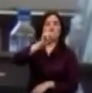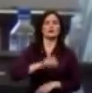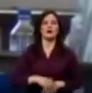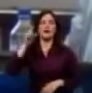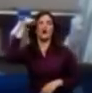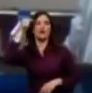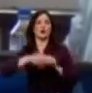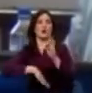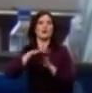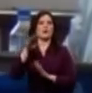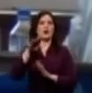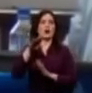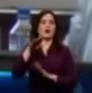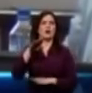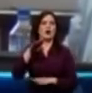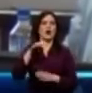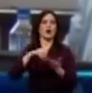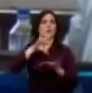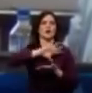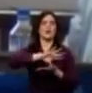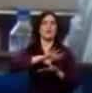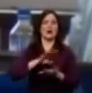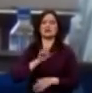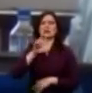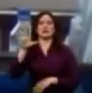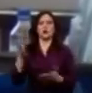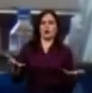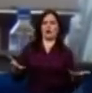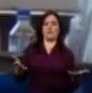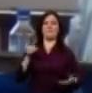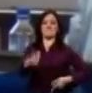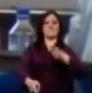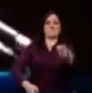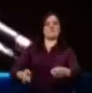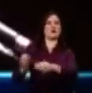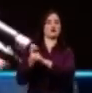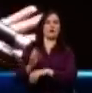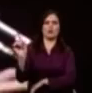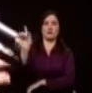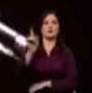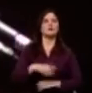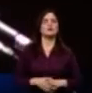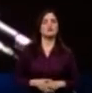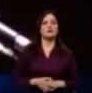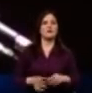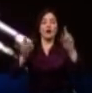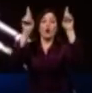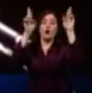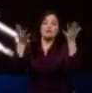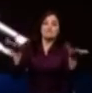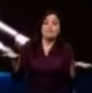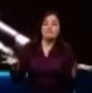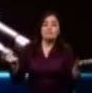sean gobierno y tengan una ligera mayoría en la asamblea, van a imponer sus condiciones. Ojalá sea parte de la historia